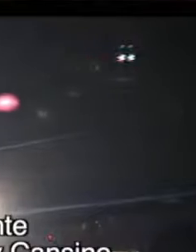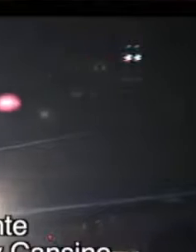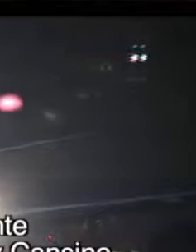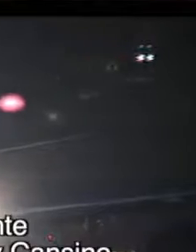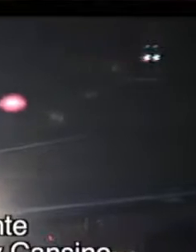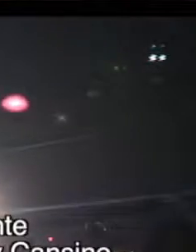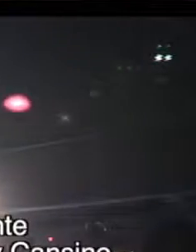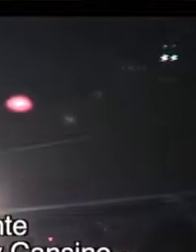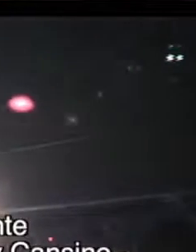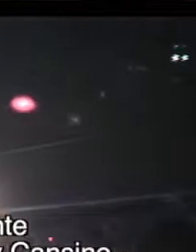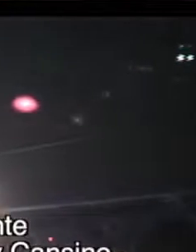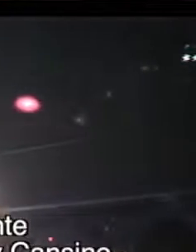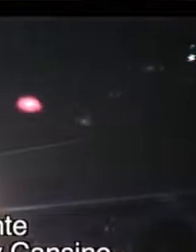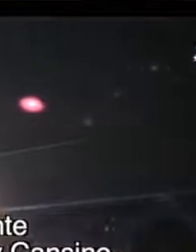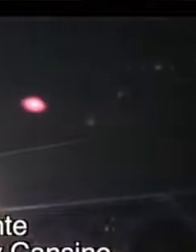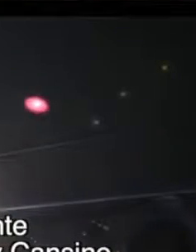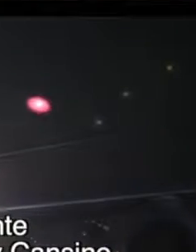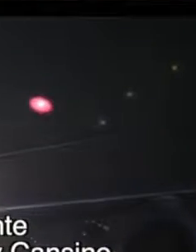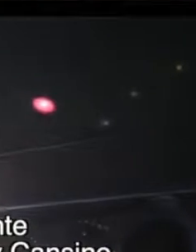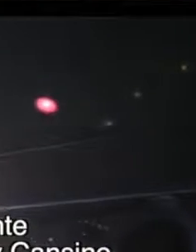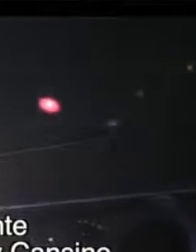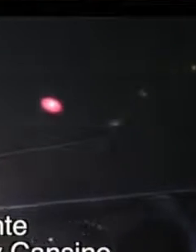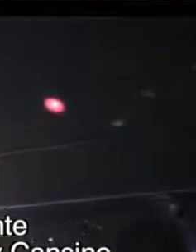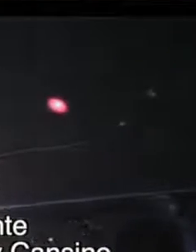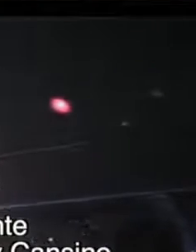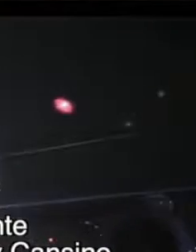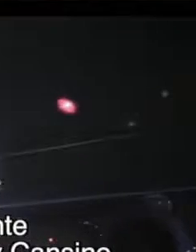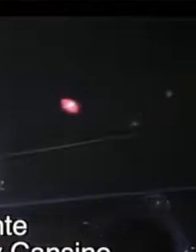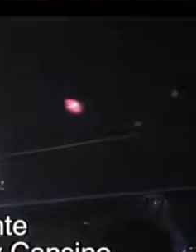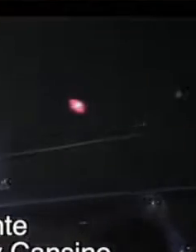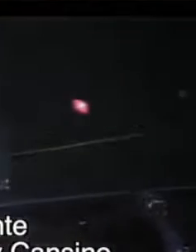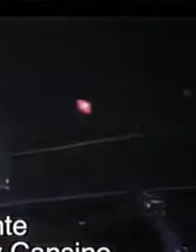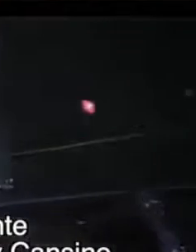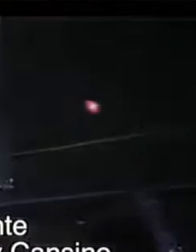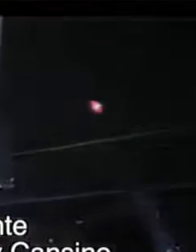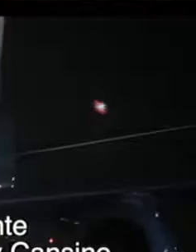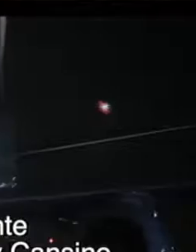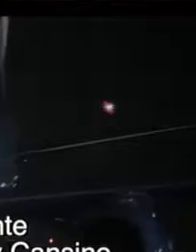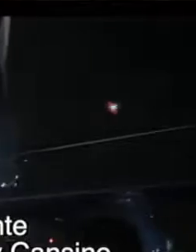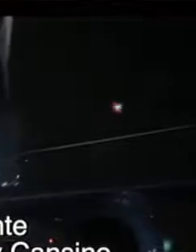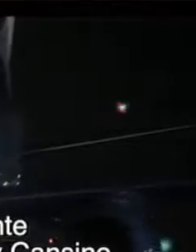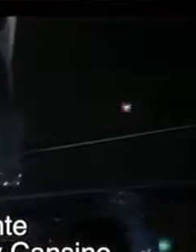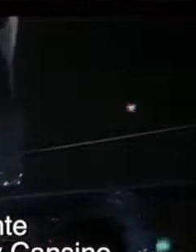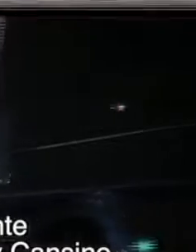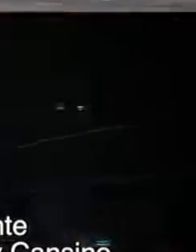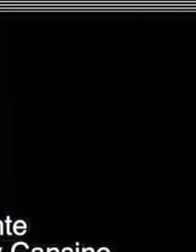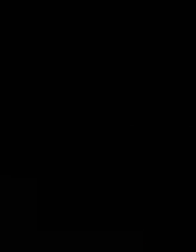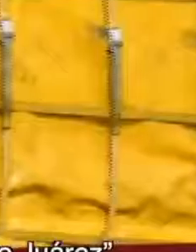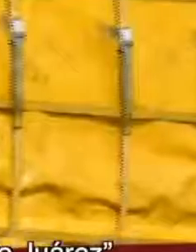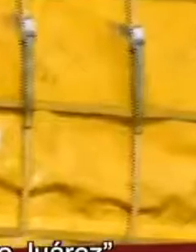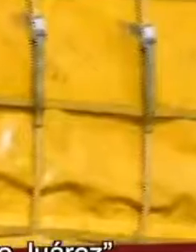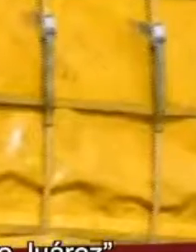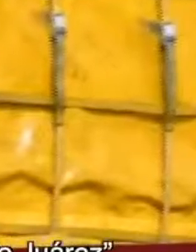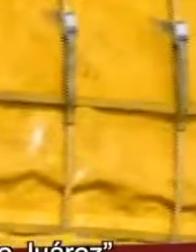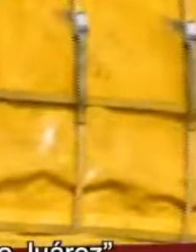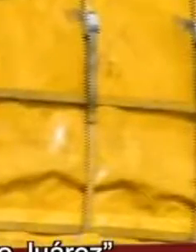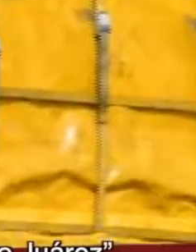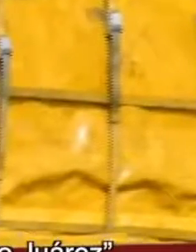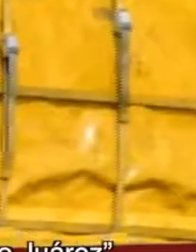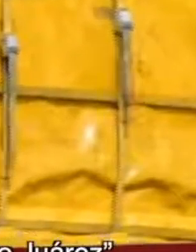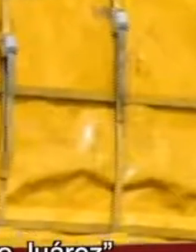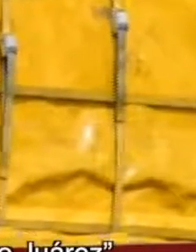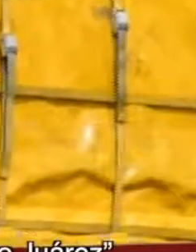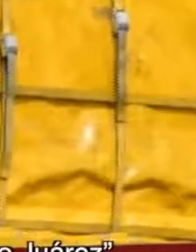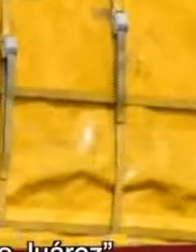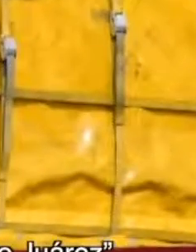vacunas contra el virus SARS-CoV-2 causante de la COVID-19 de las farmacéuticas Pfizer, BioNTech y CanSino. Entre el 11 y 13